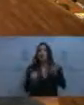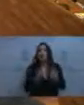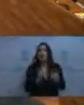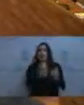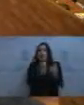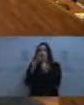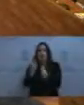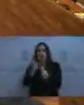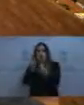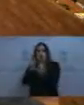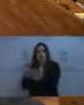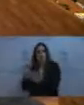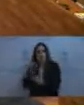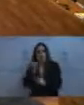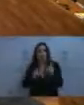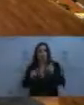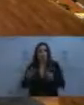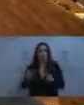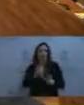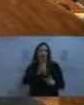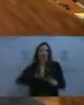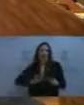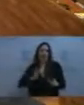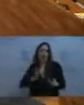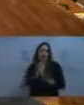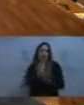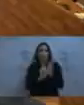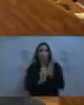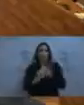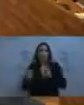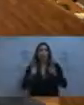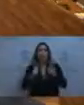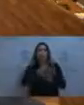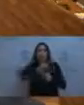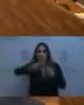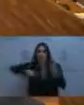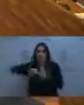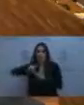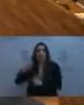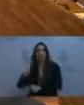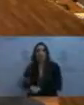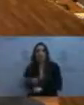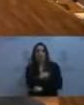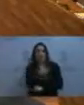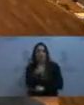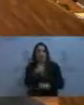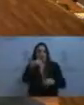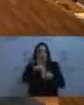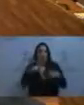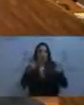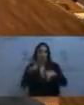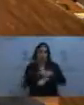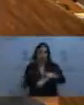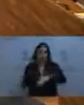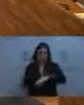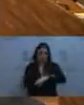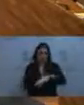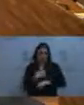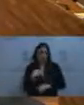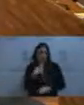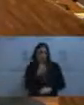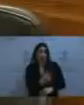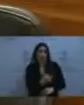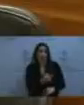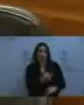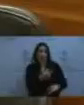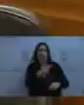funcionarios interinos y de personal estatutario temporal que se aprueban todos los años por Consejo de Gobierno. Le decía que son distintas